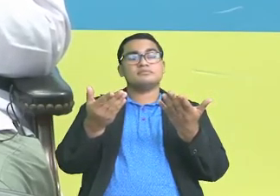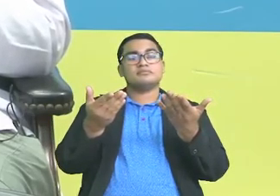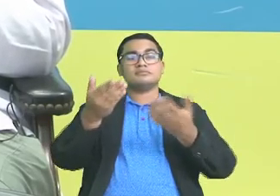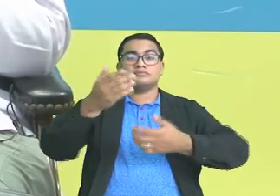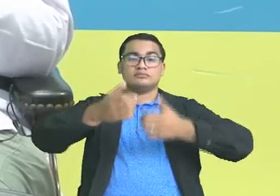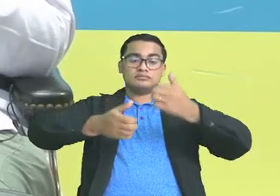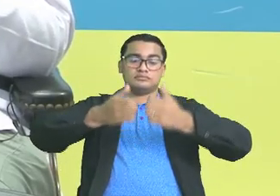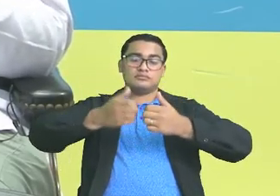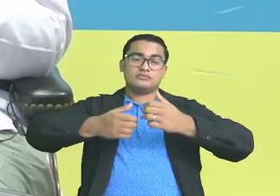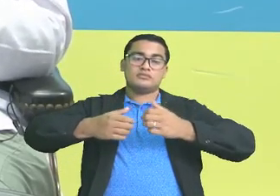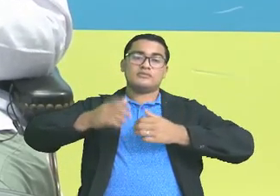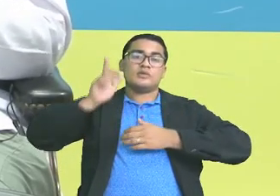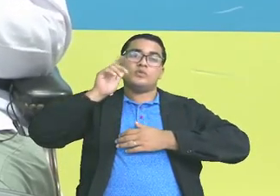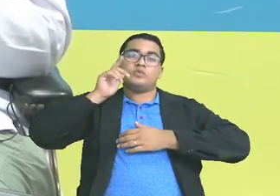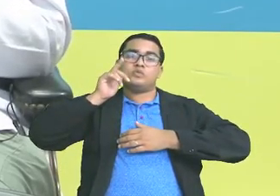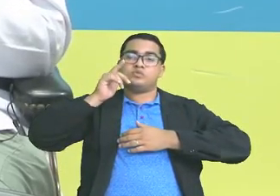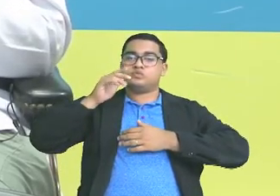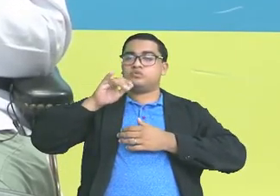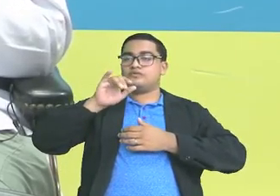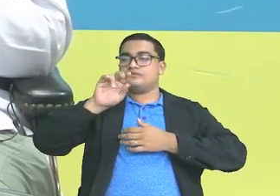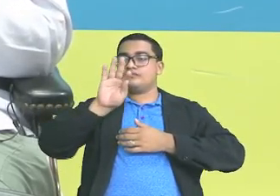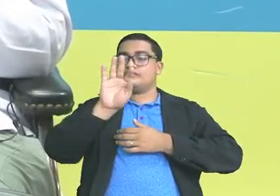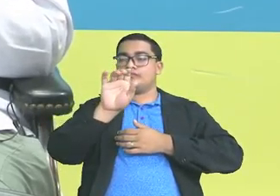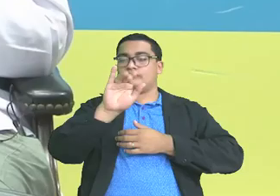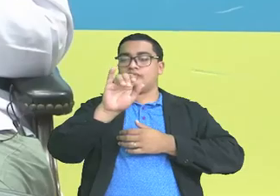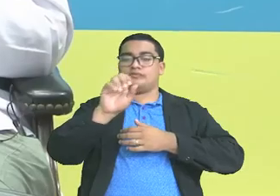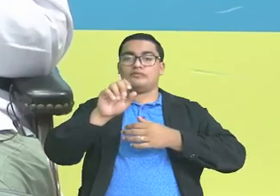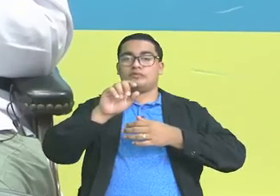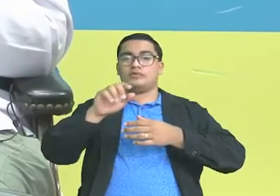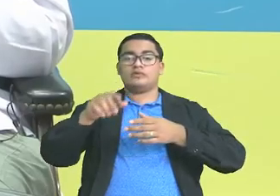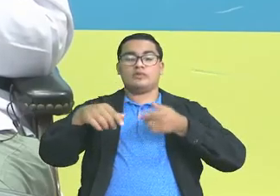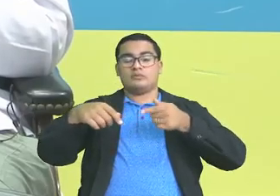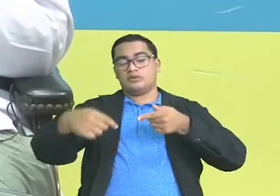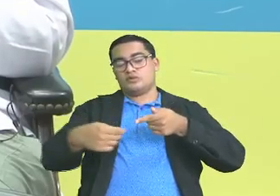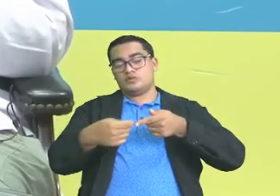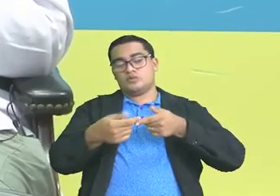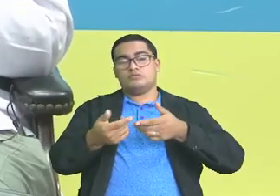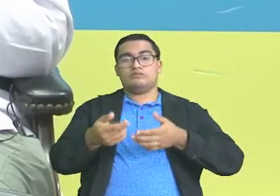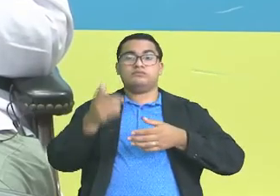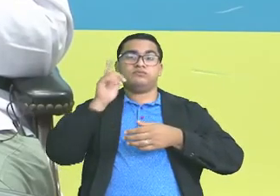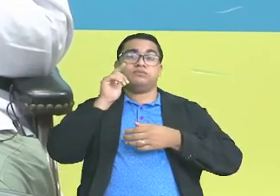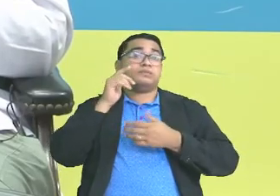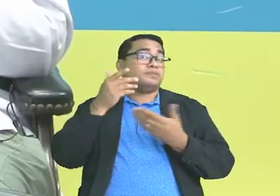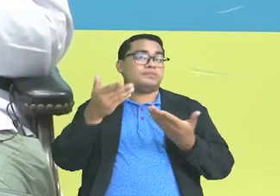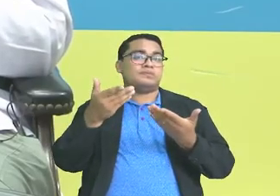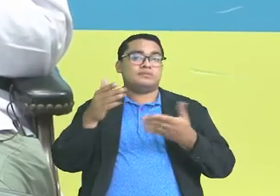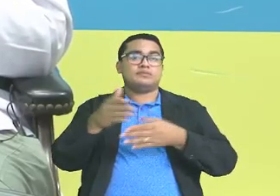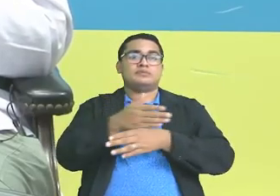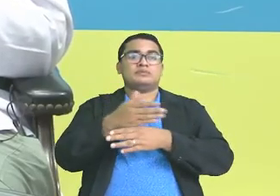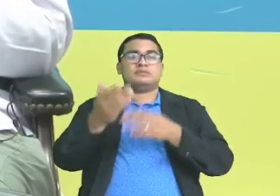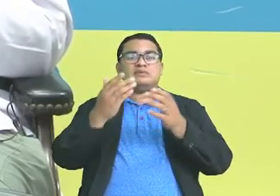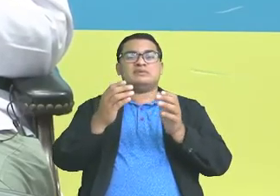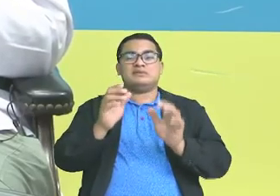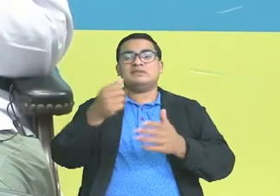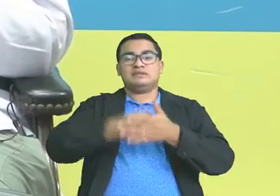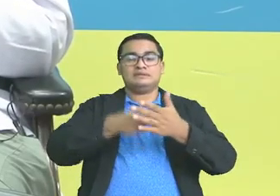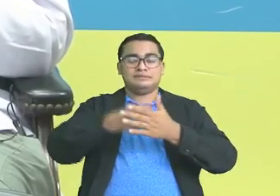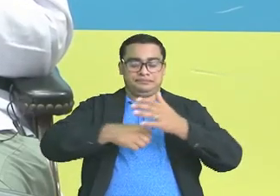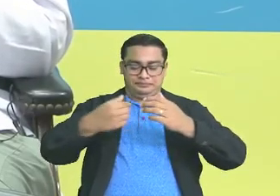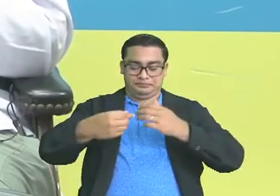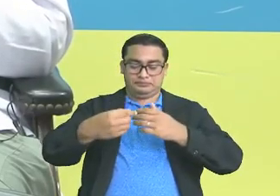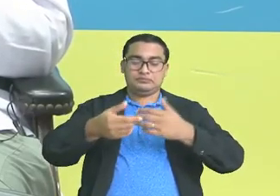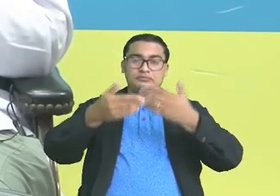Infecciones urinarias, porque empiezan a utilizar sonda vesical, y ahí es una lucha diaria